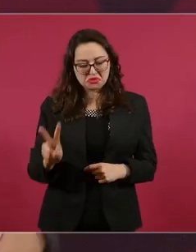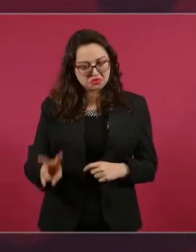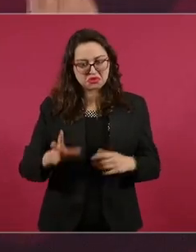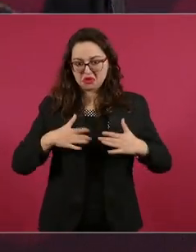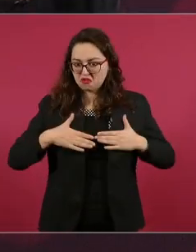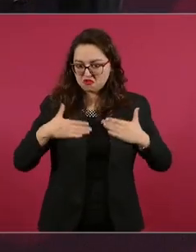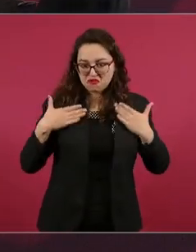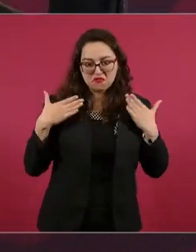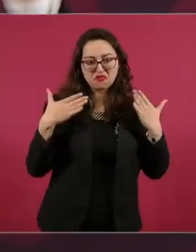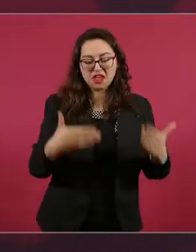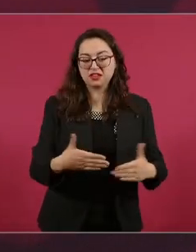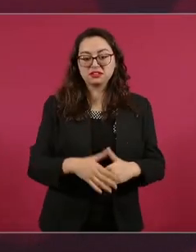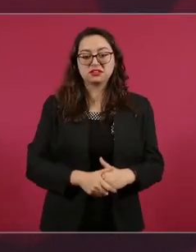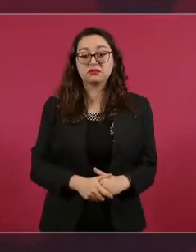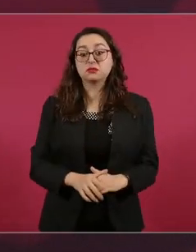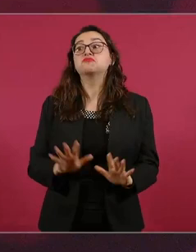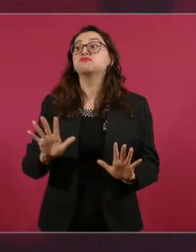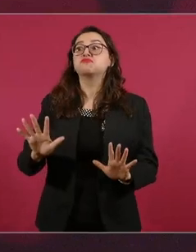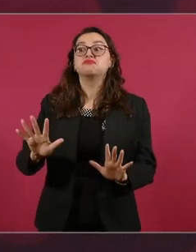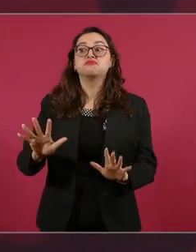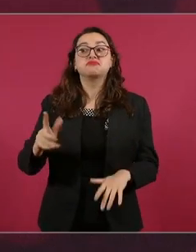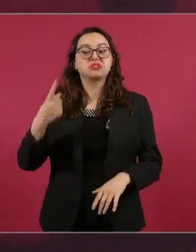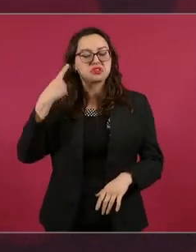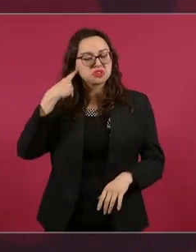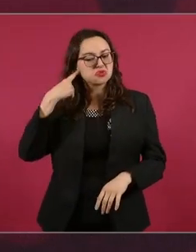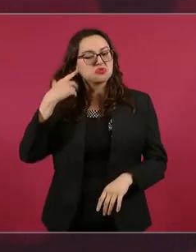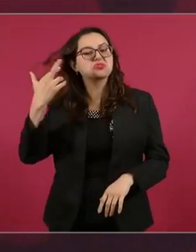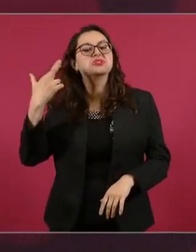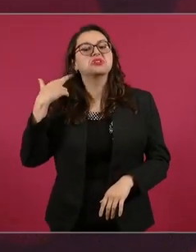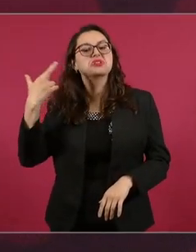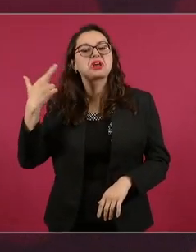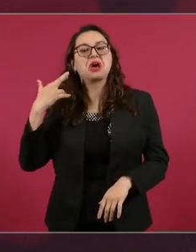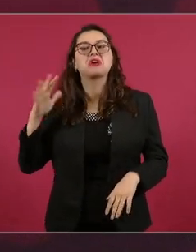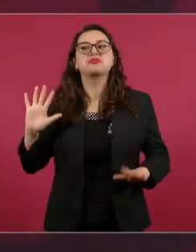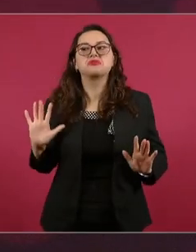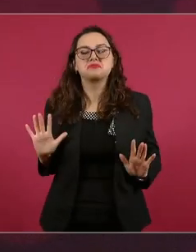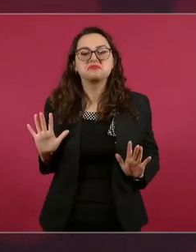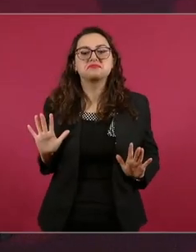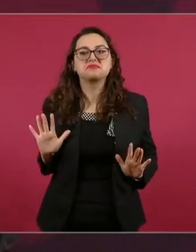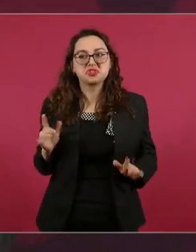Ya lo dijeron en la radio, ya lo dijo